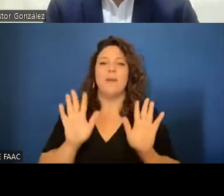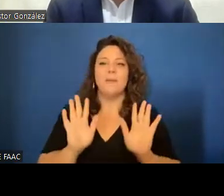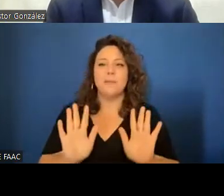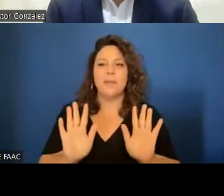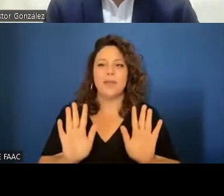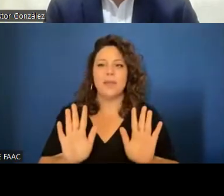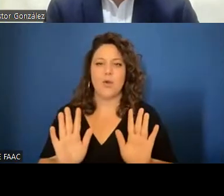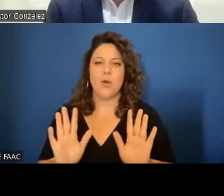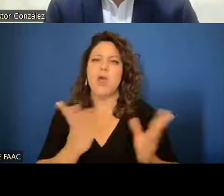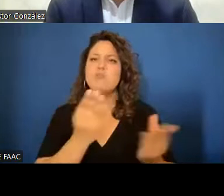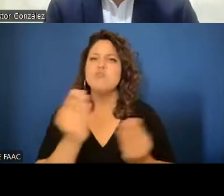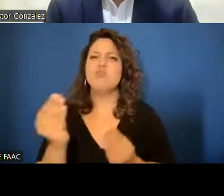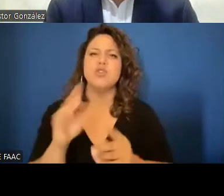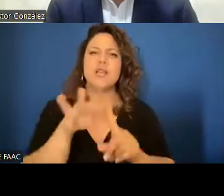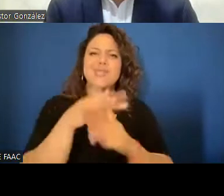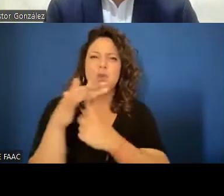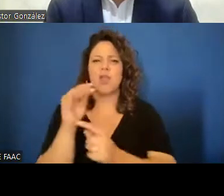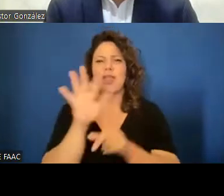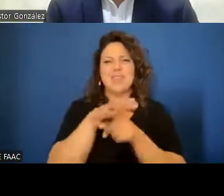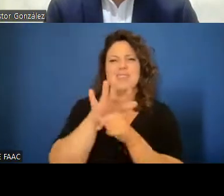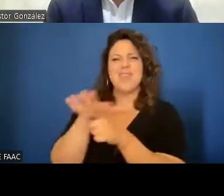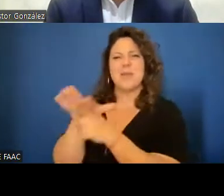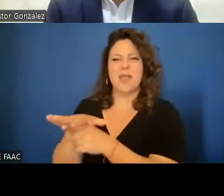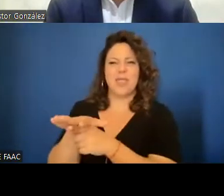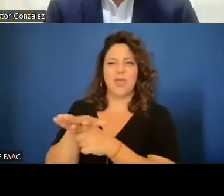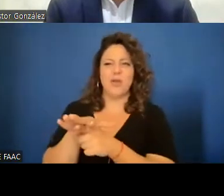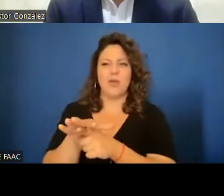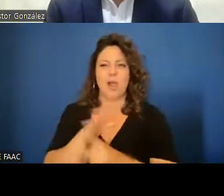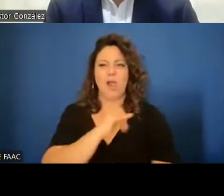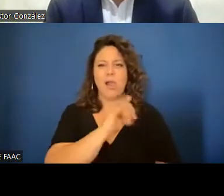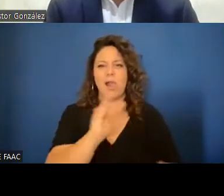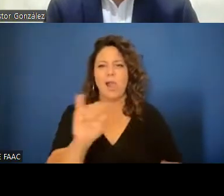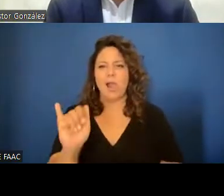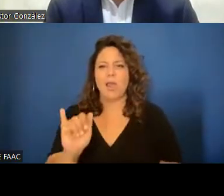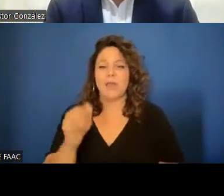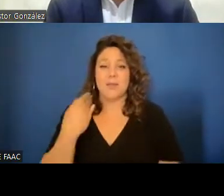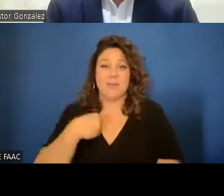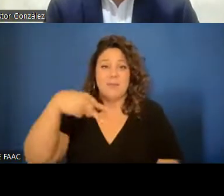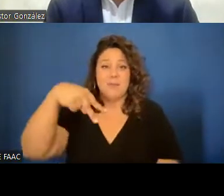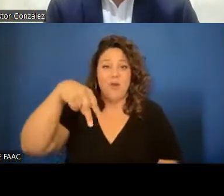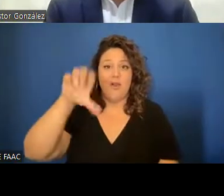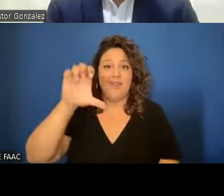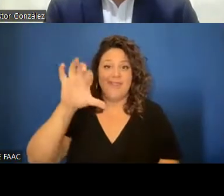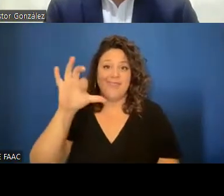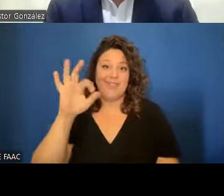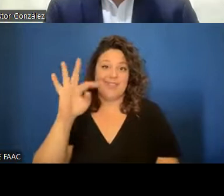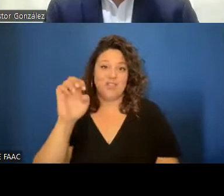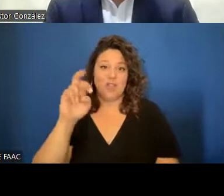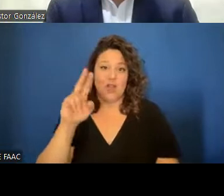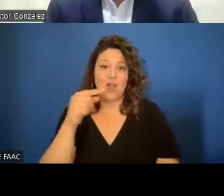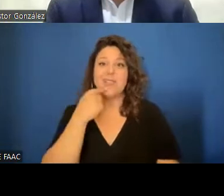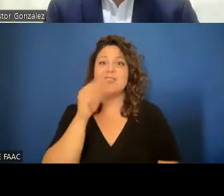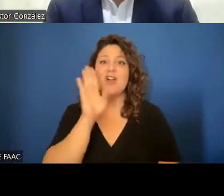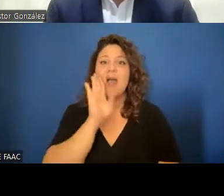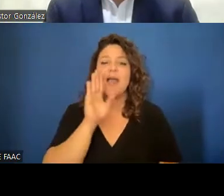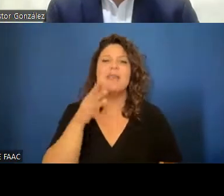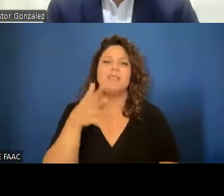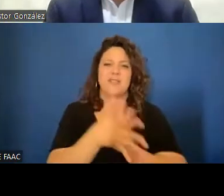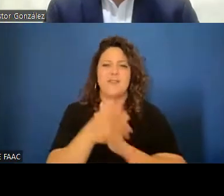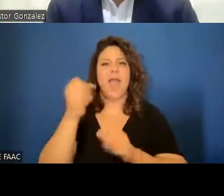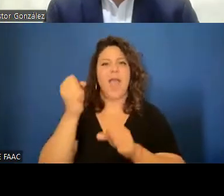había existido esa discriminación porque no se había tenido en cuenta la situación de, pues bueno, de